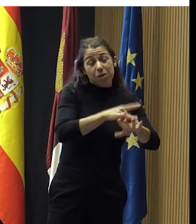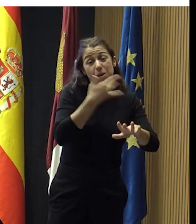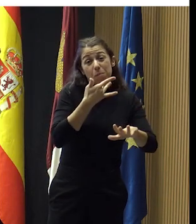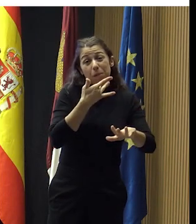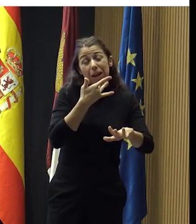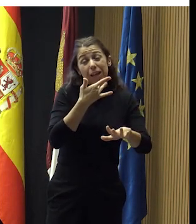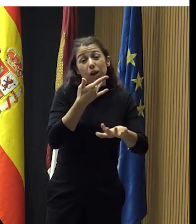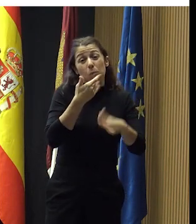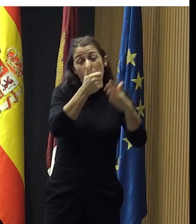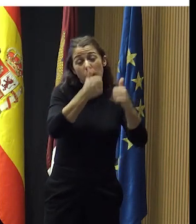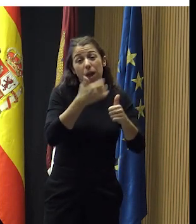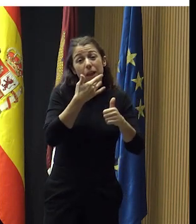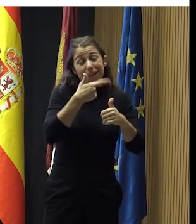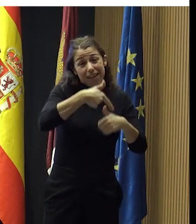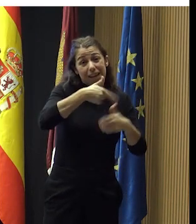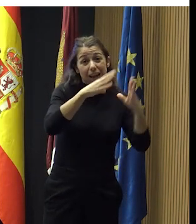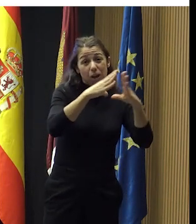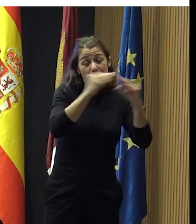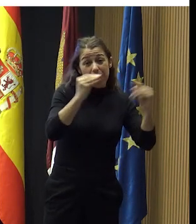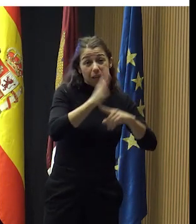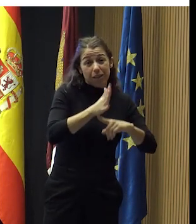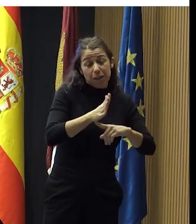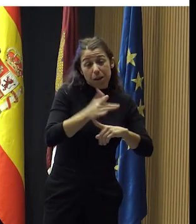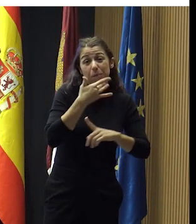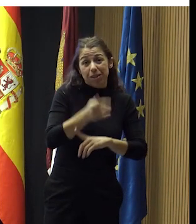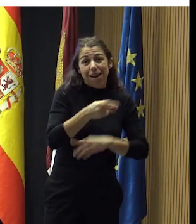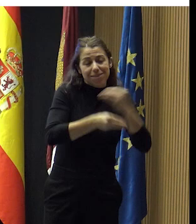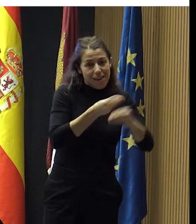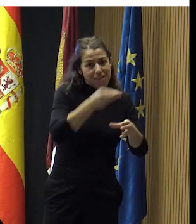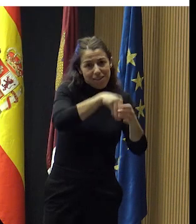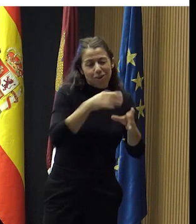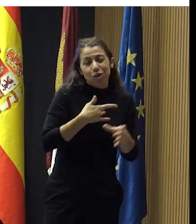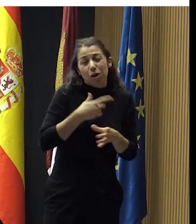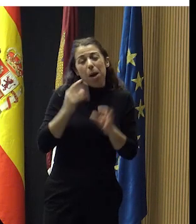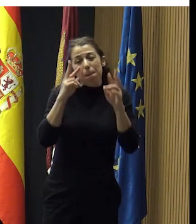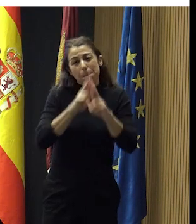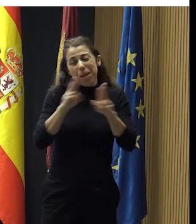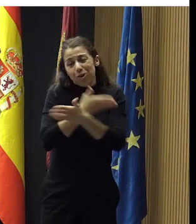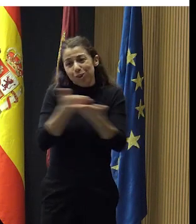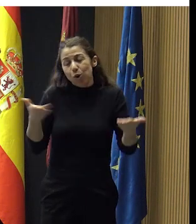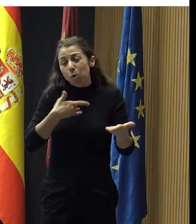del Paciente Oncológico de la Universidad de Castilla-La Mancha y de la ECC. Y espero que entre todos